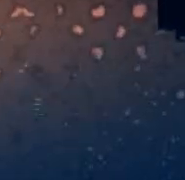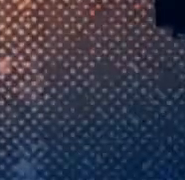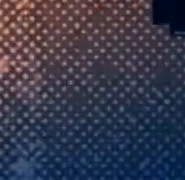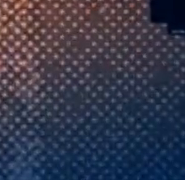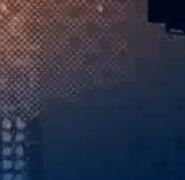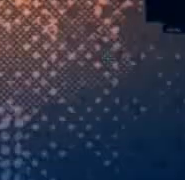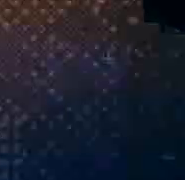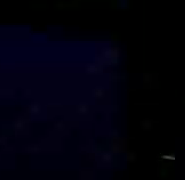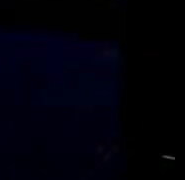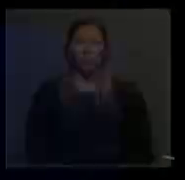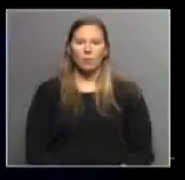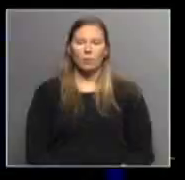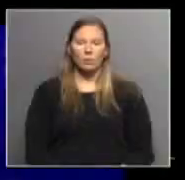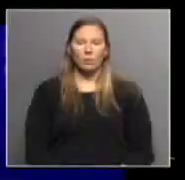que